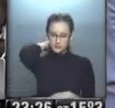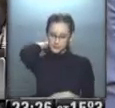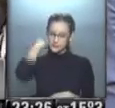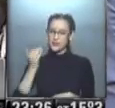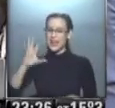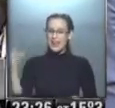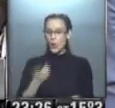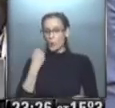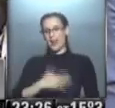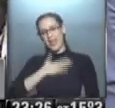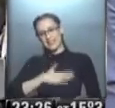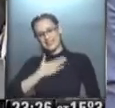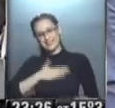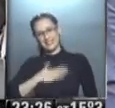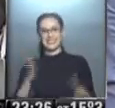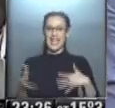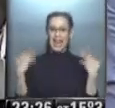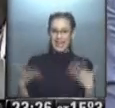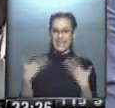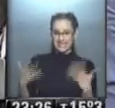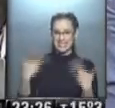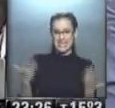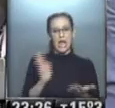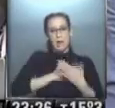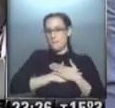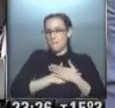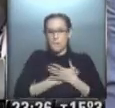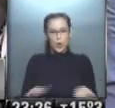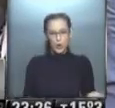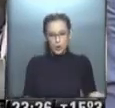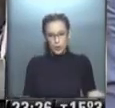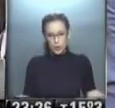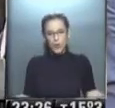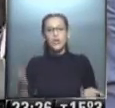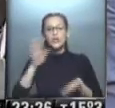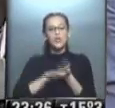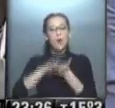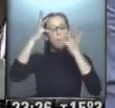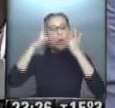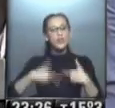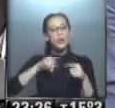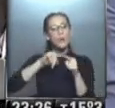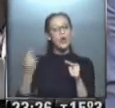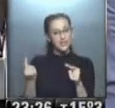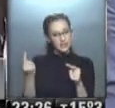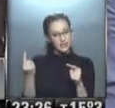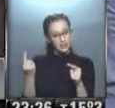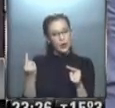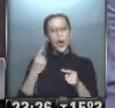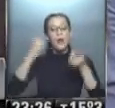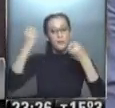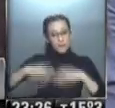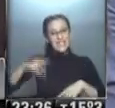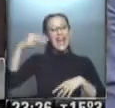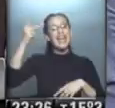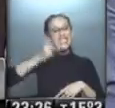recuperado la alegría, haya recuperado el amor, se debe a este gran proyecto político que comenzó